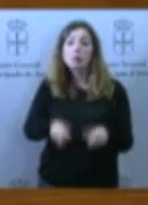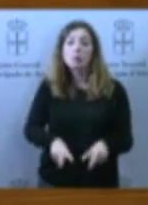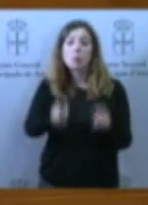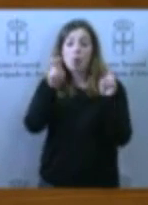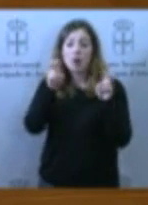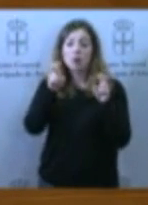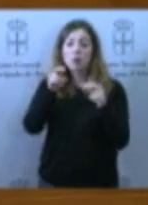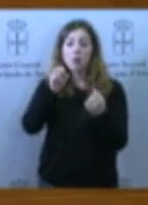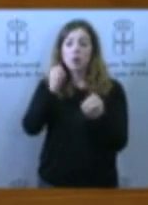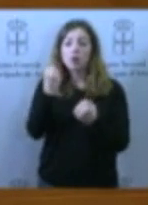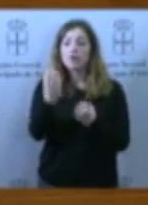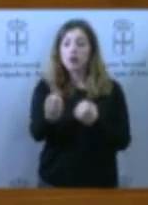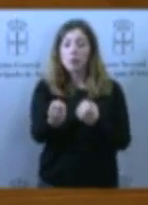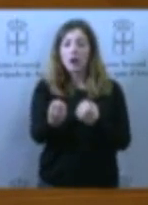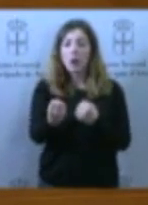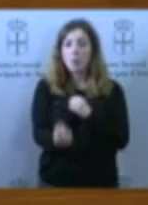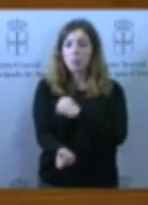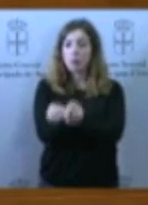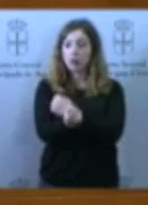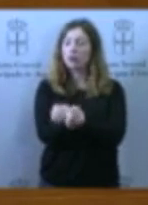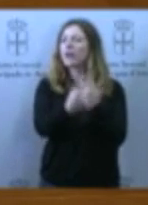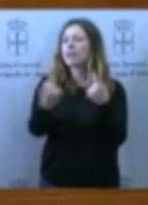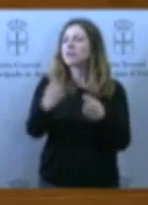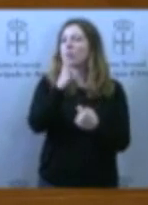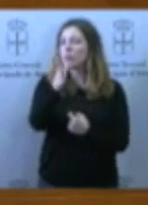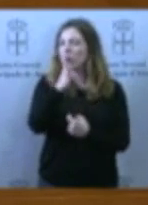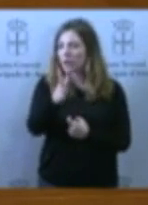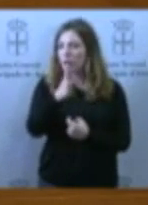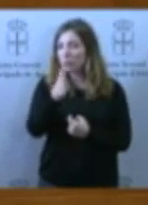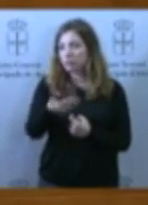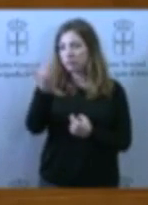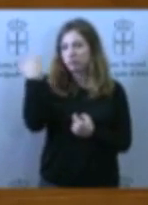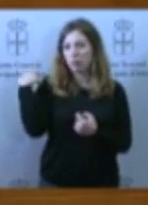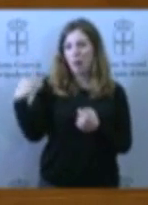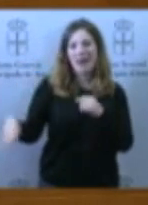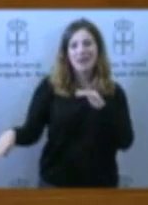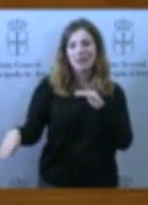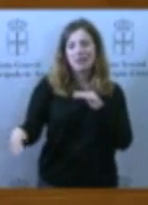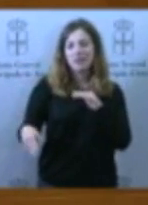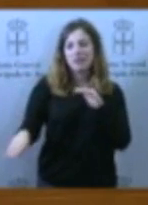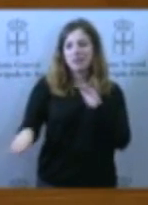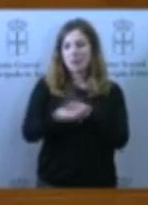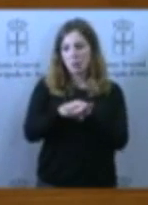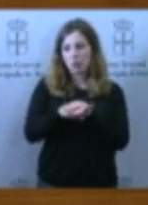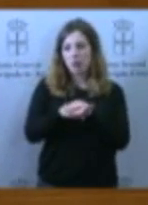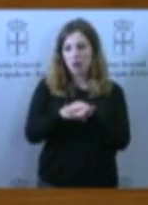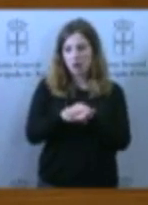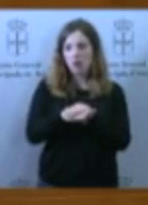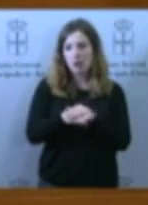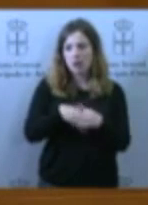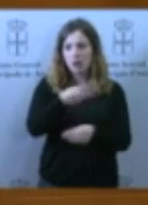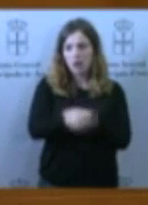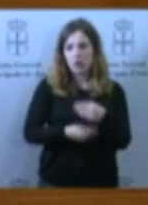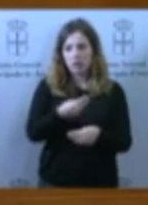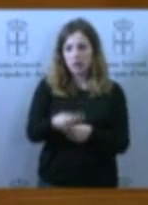¿Y por qué? Porque esta modernización ferroviaria, ¿por qué es necesaria? Porque se hizo una auténtica chapuza en la ampliación del puerto del Musel, que hace bastante